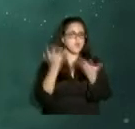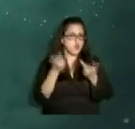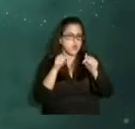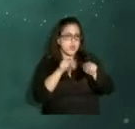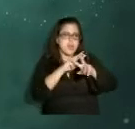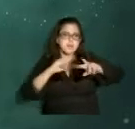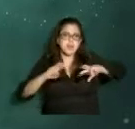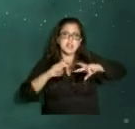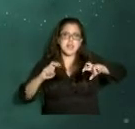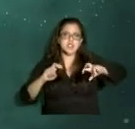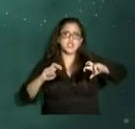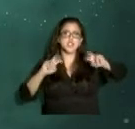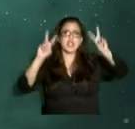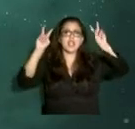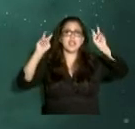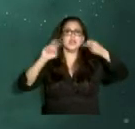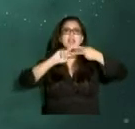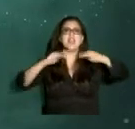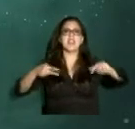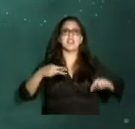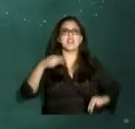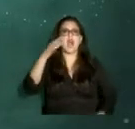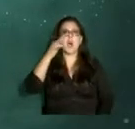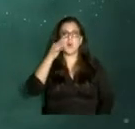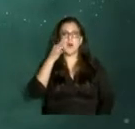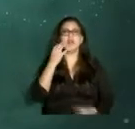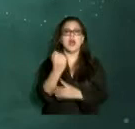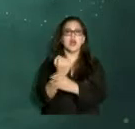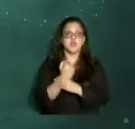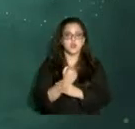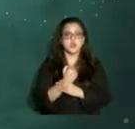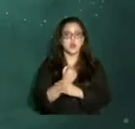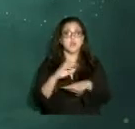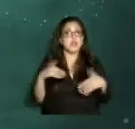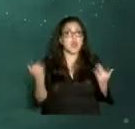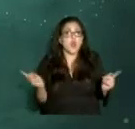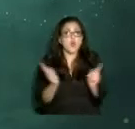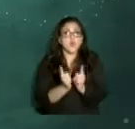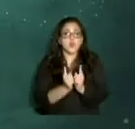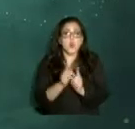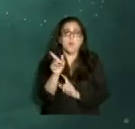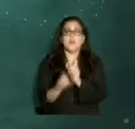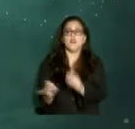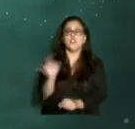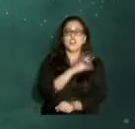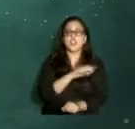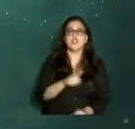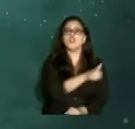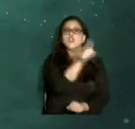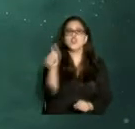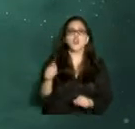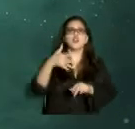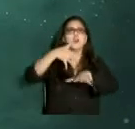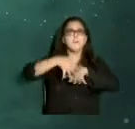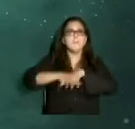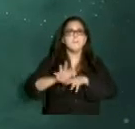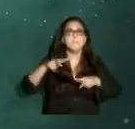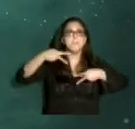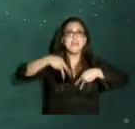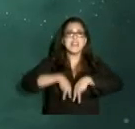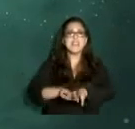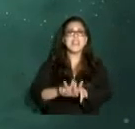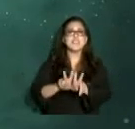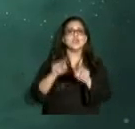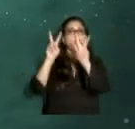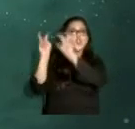investigación en genética humana nos sirve. En conclusión, entonces, los chilenos somos todos mestizos, con componentes